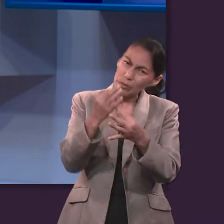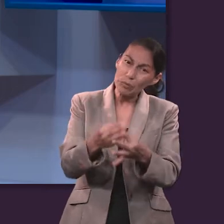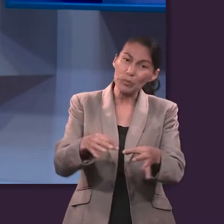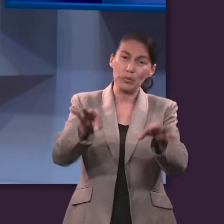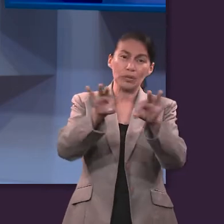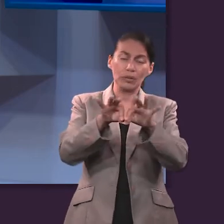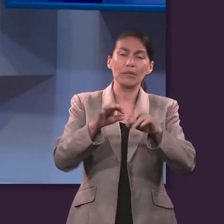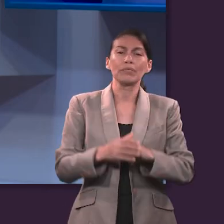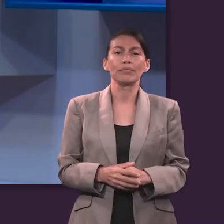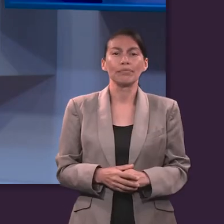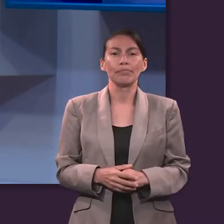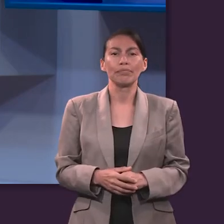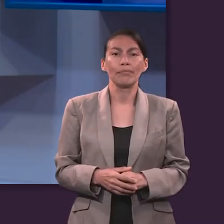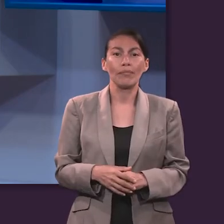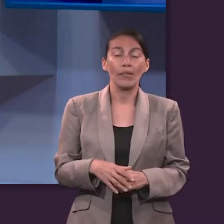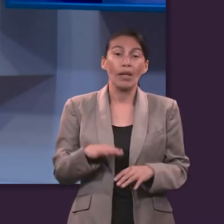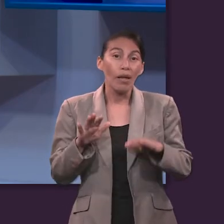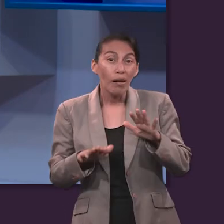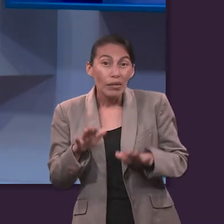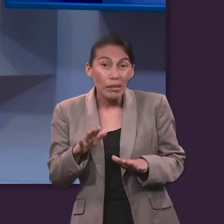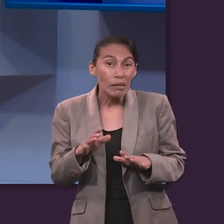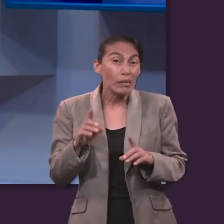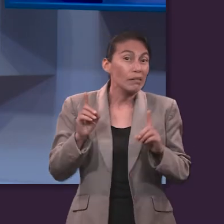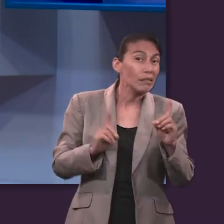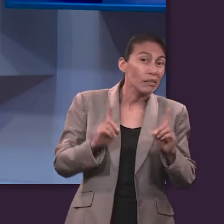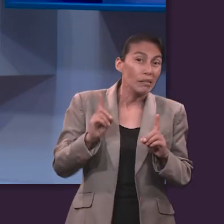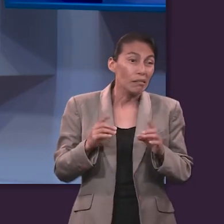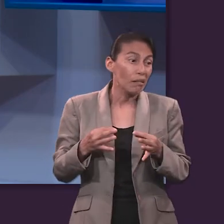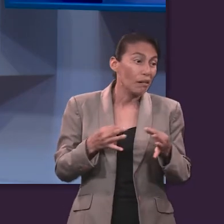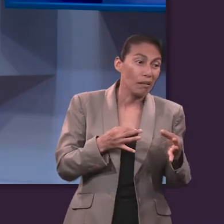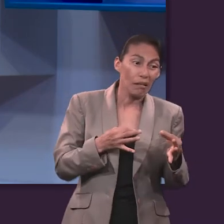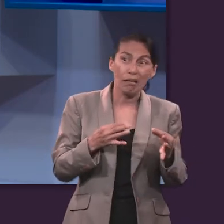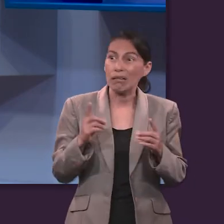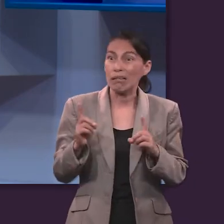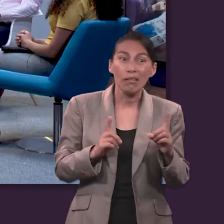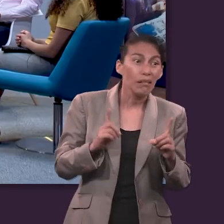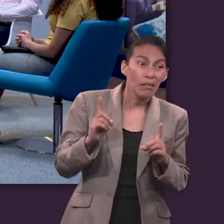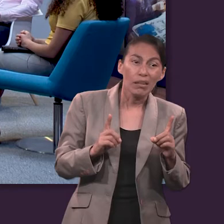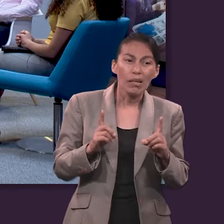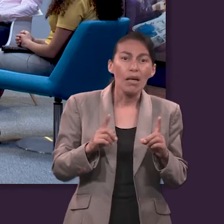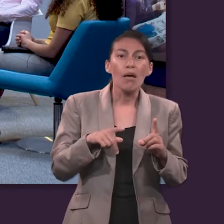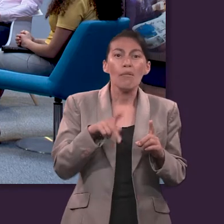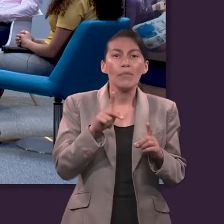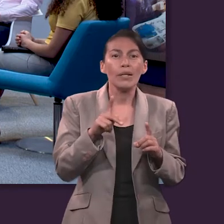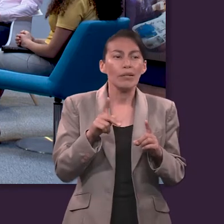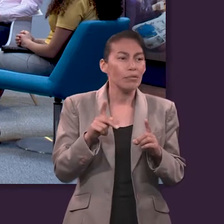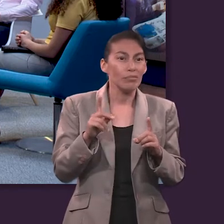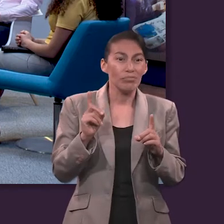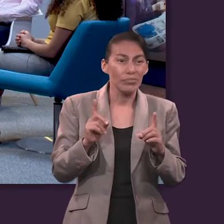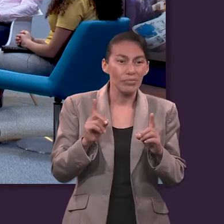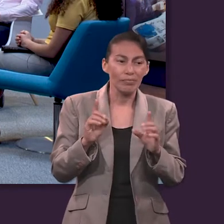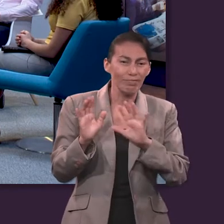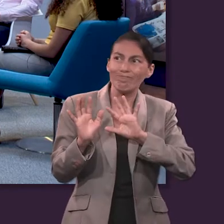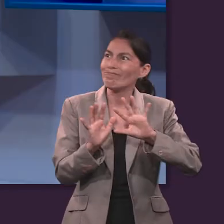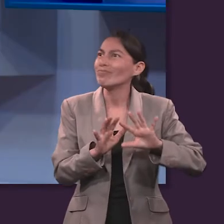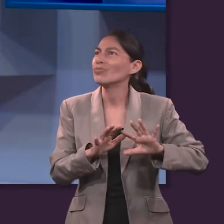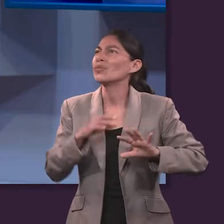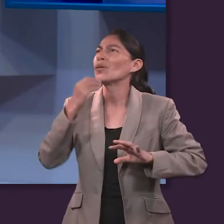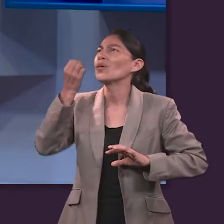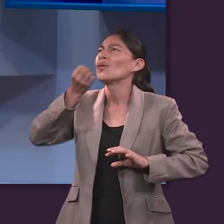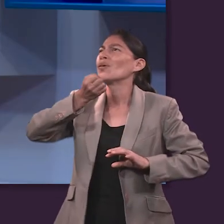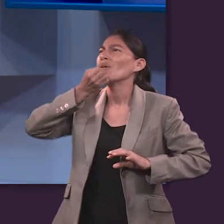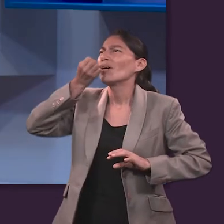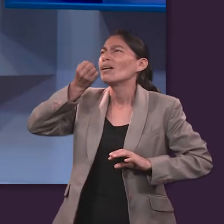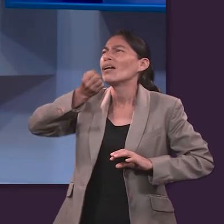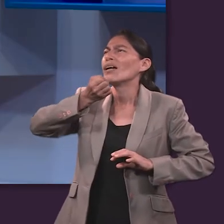que estamos sujetos a flaquear, a ceder, pero buscar a Jesús en oración, estrechar